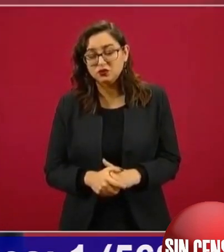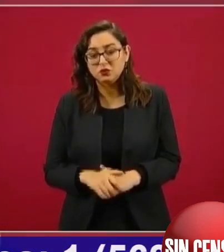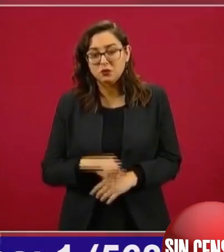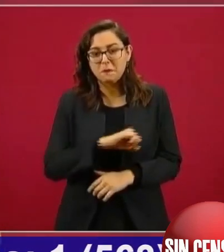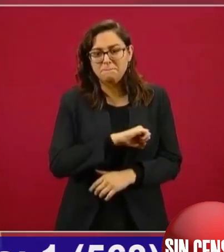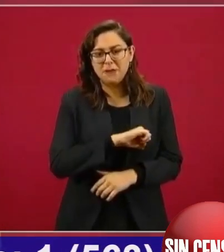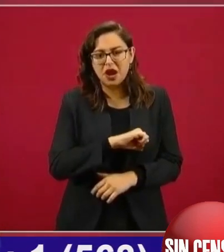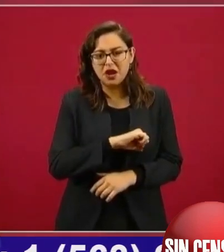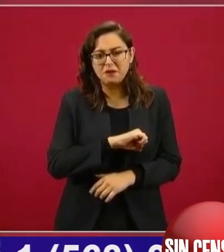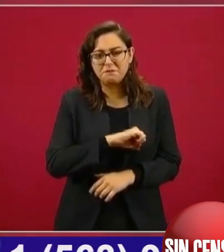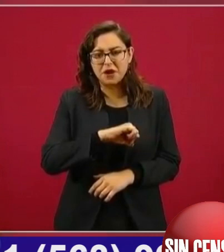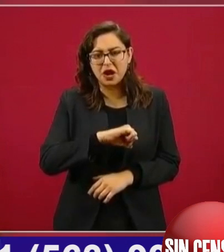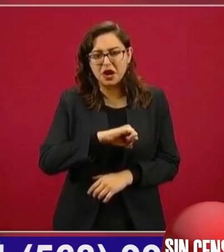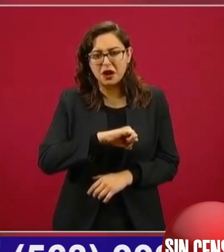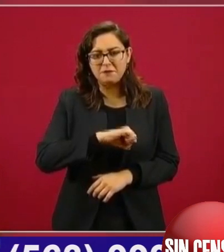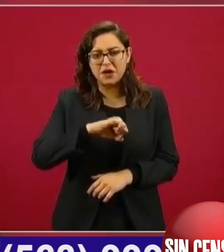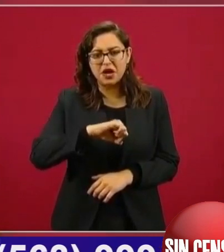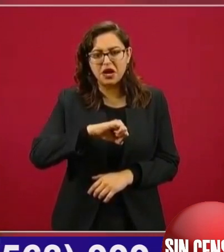aumentaba